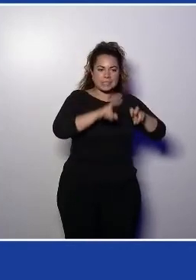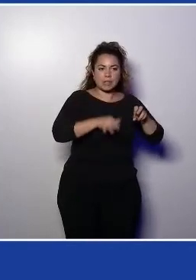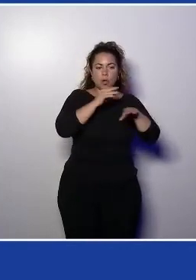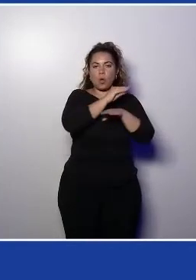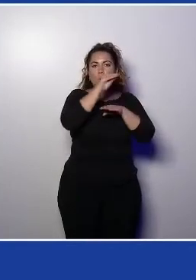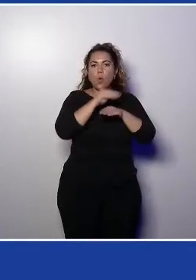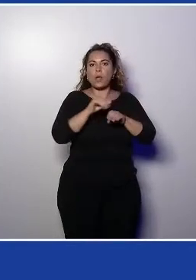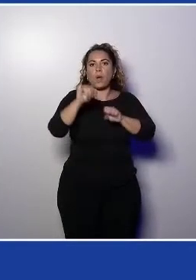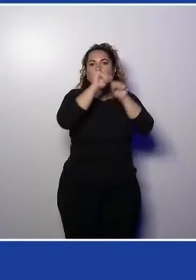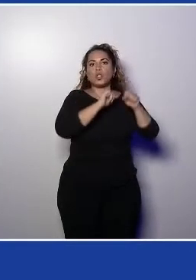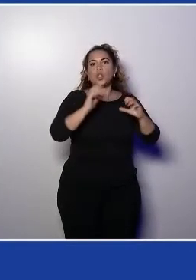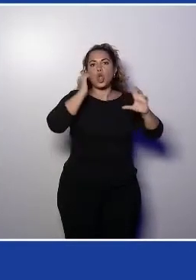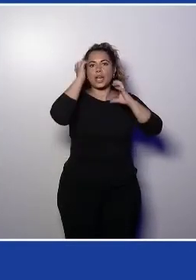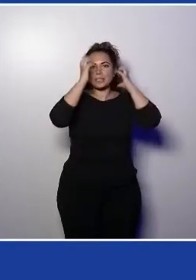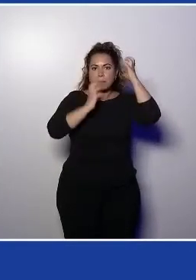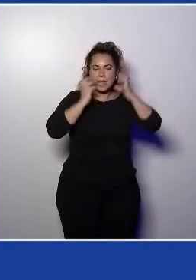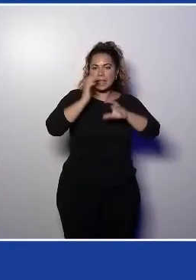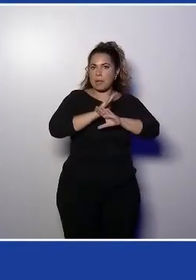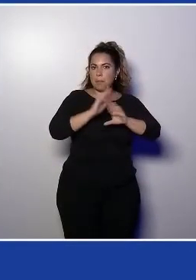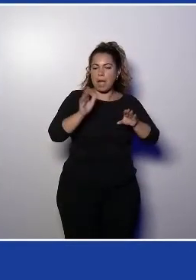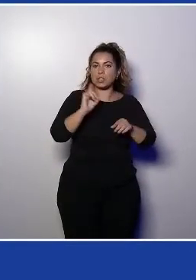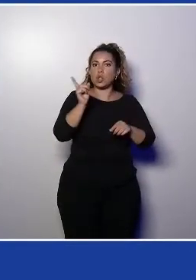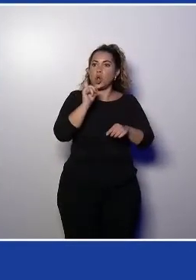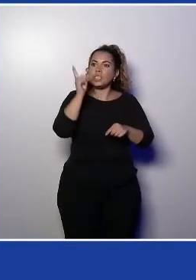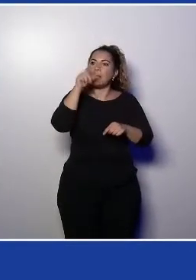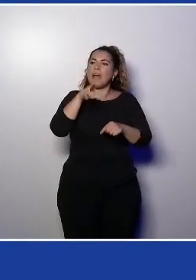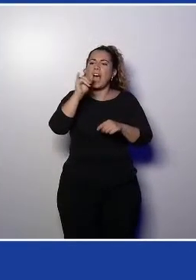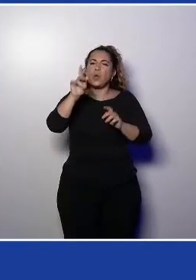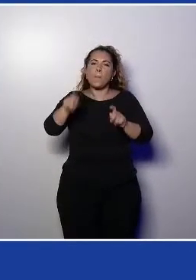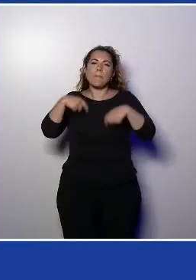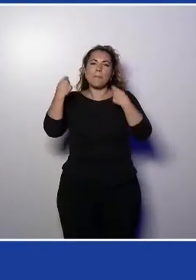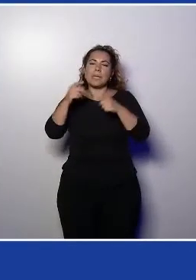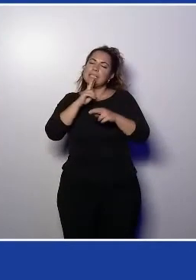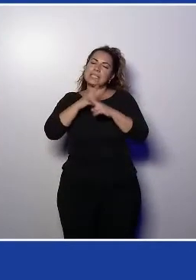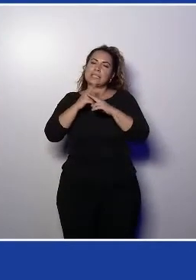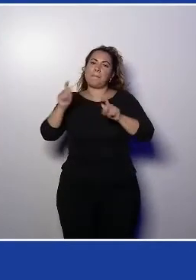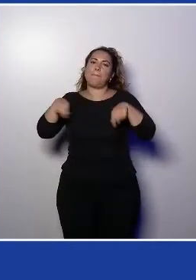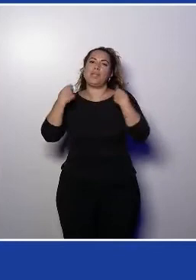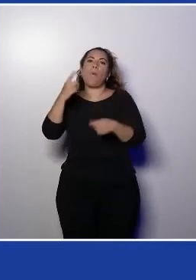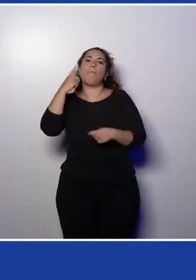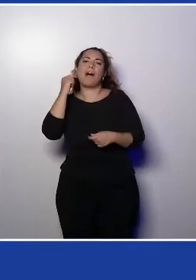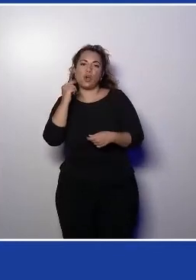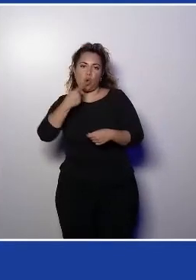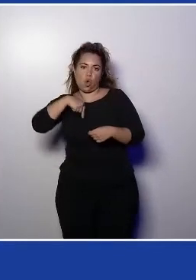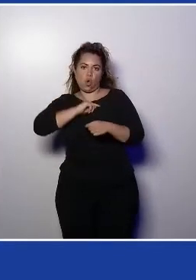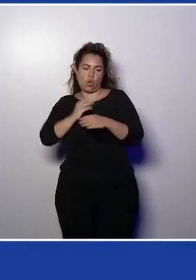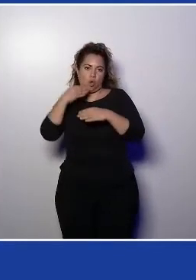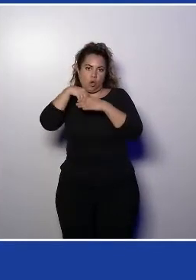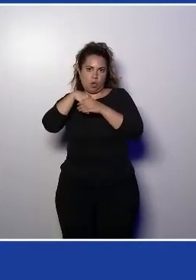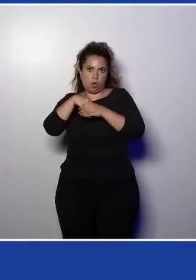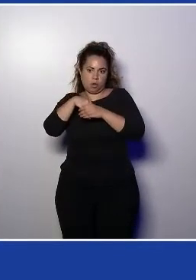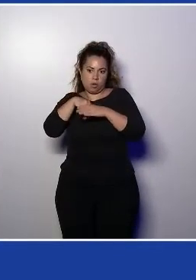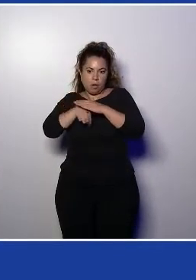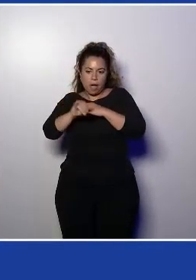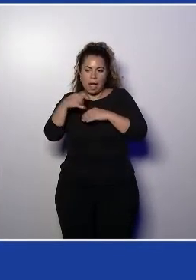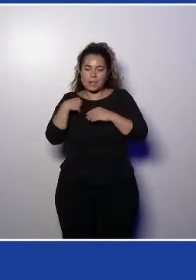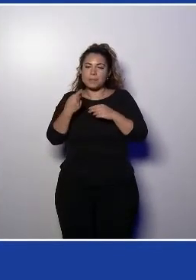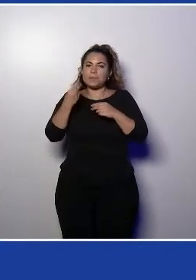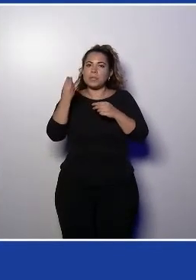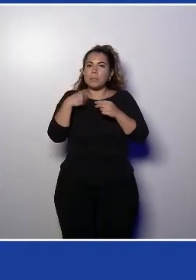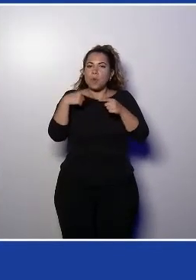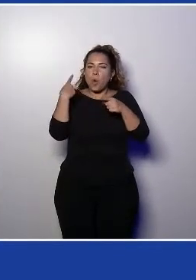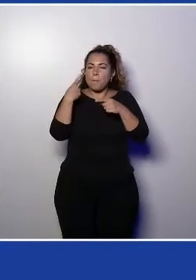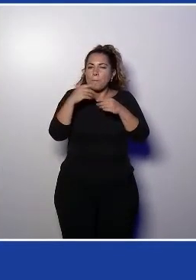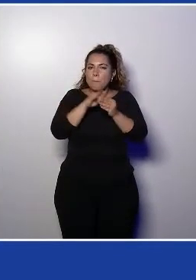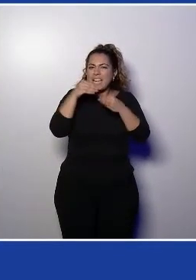protección de las especies, se encuentra un biobanco donde tenemos la conservación de todo el material genético en